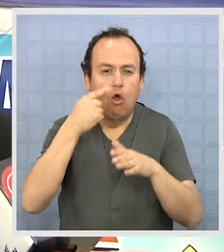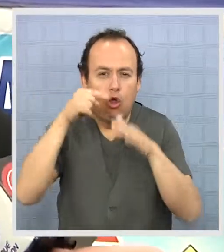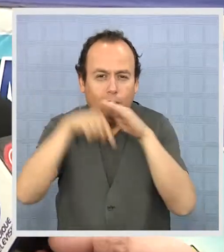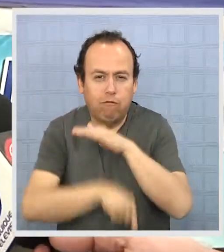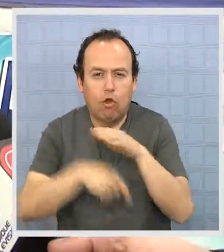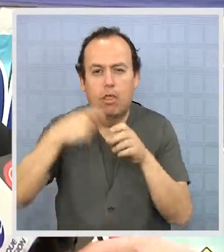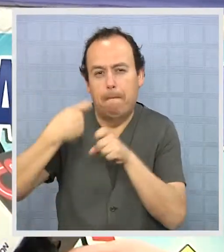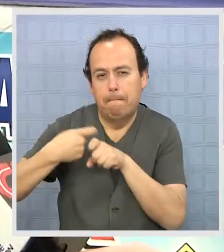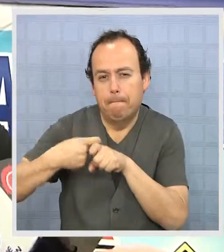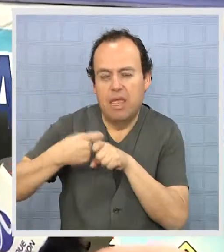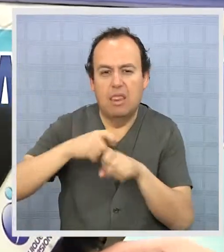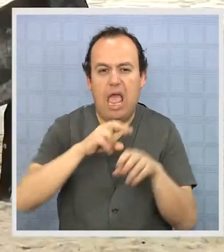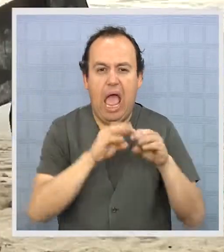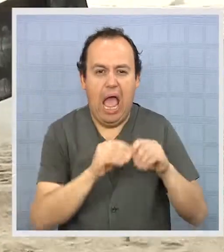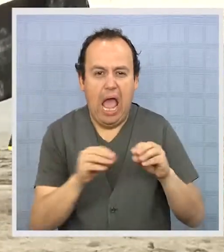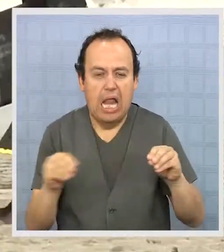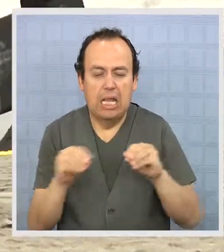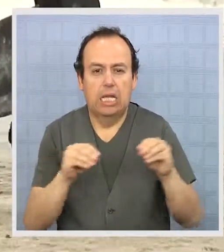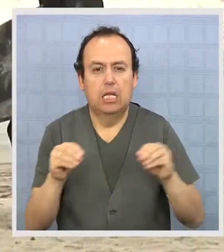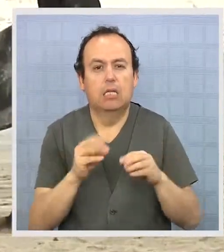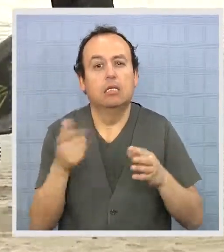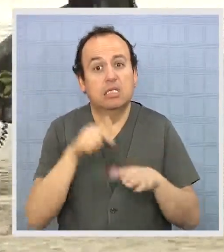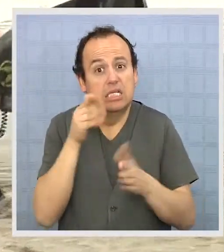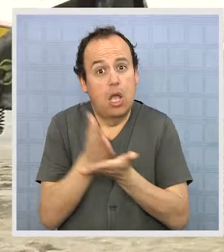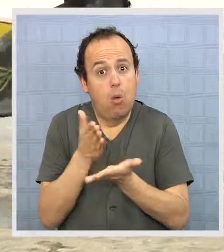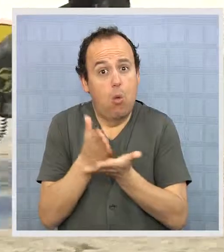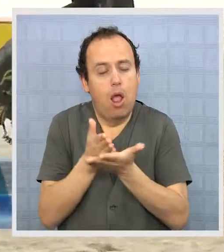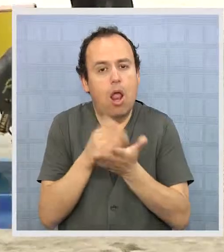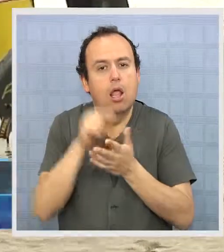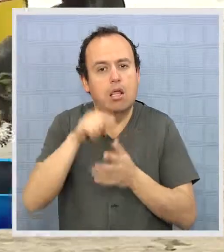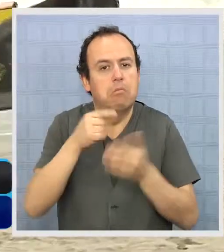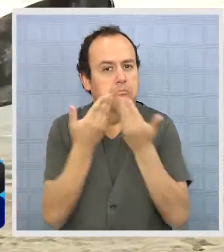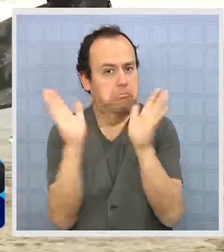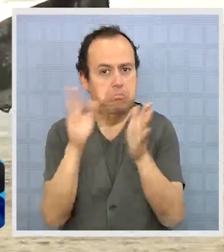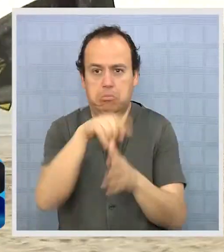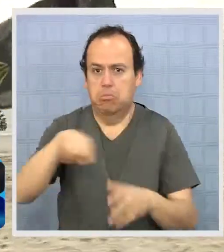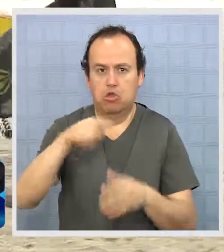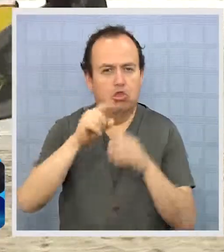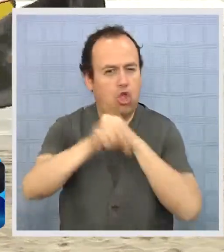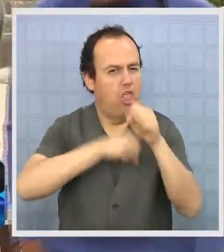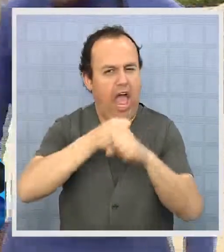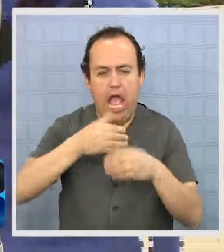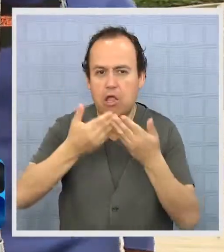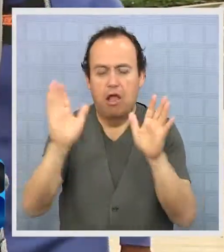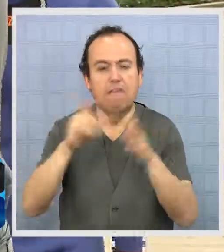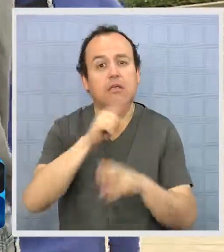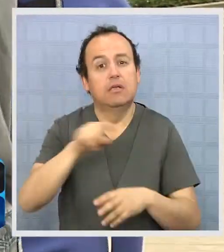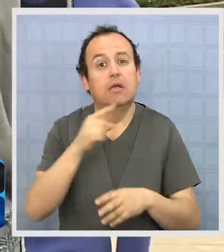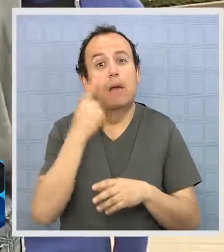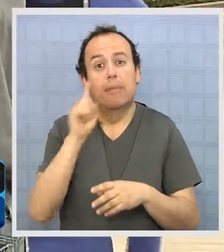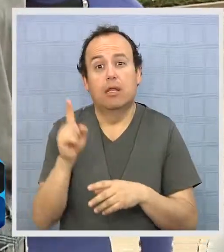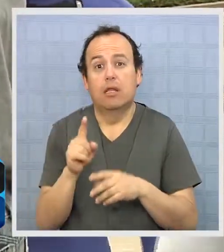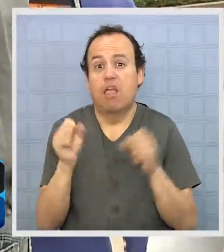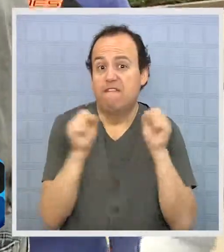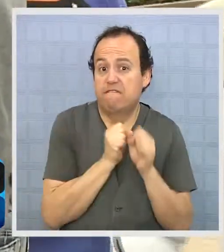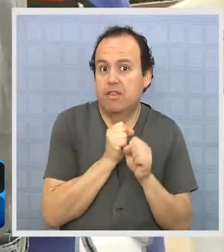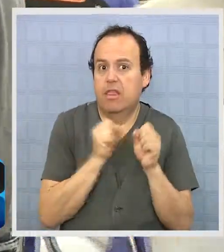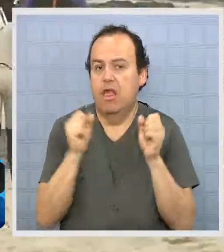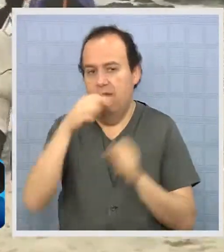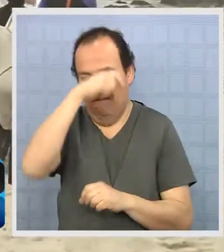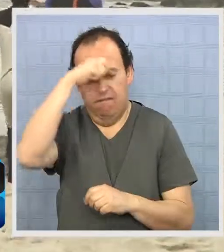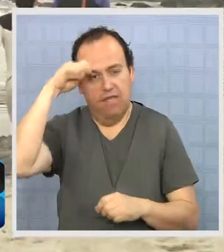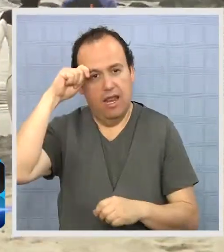fondo de roca un fondo arena estas escuelas se encuentran abiertas todo el año pero la diferencia entre invierno y verano